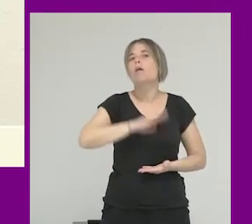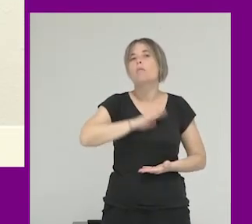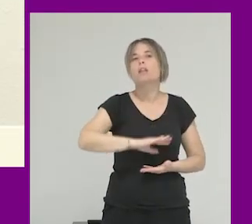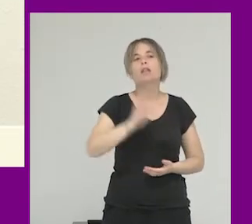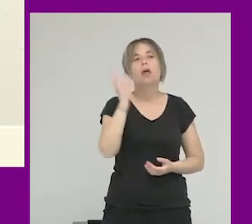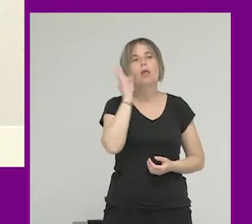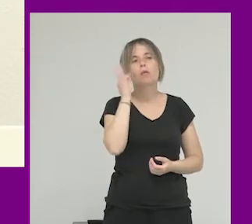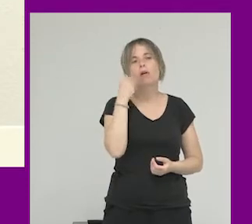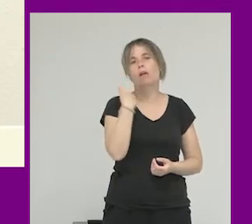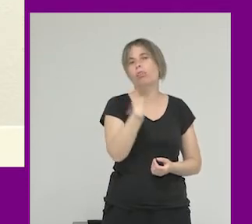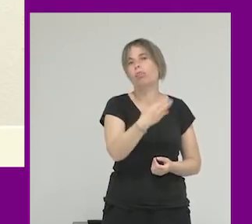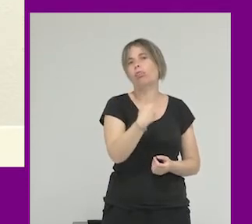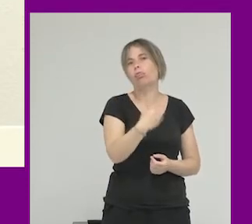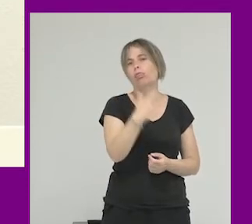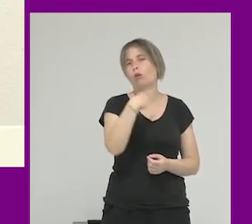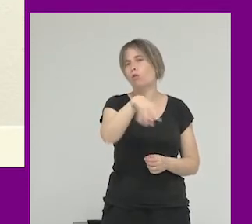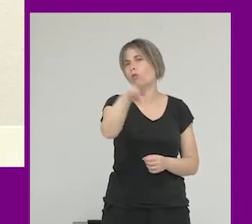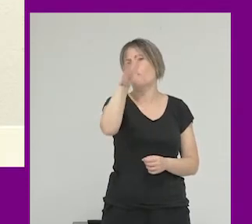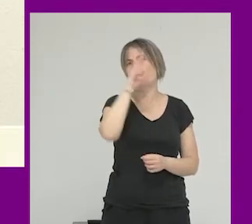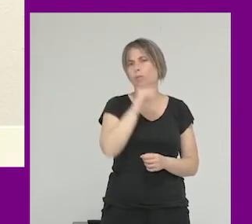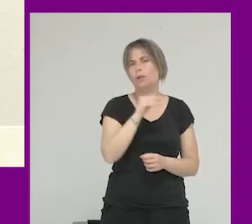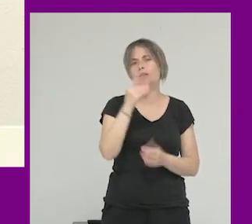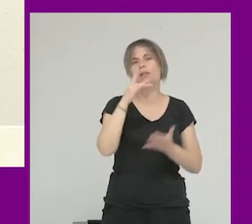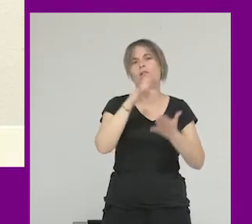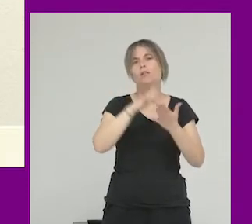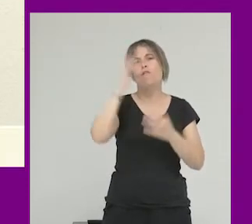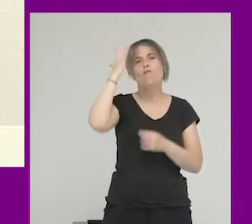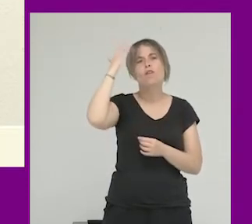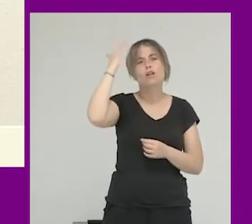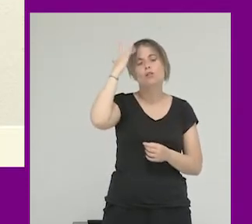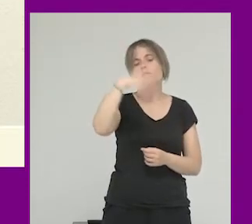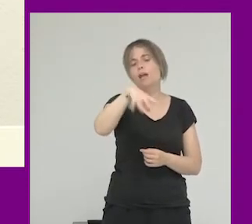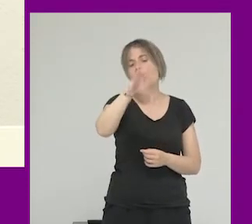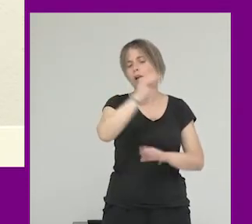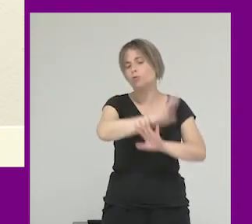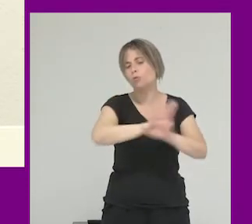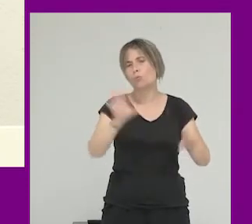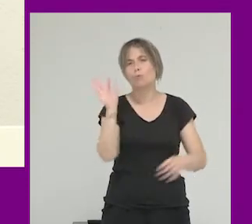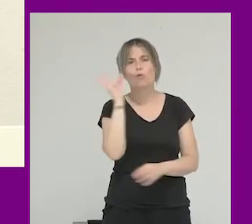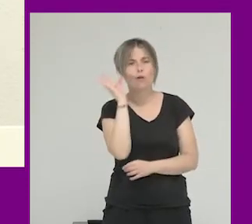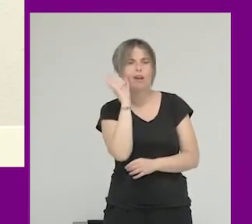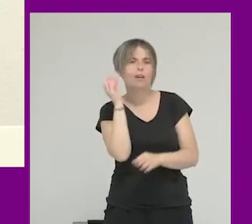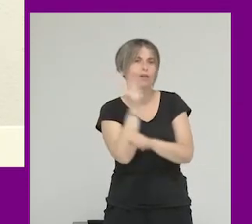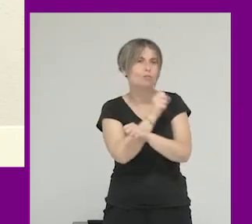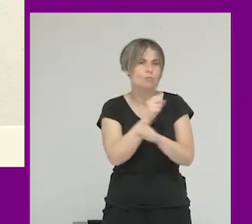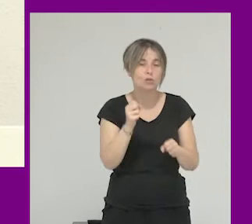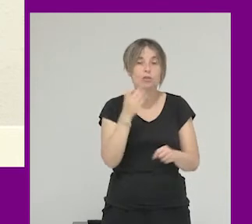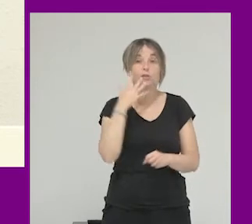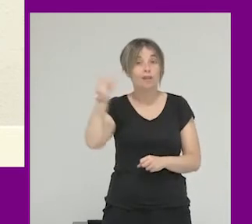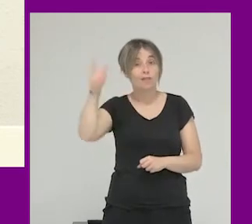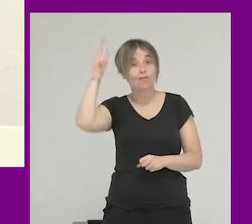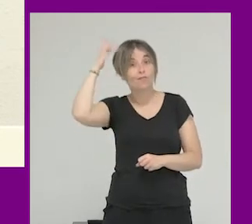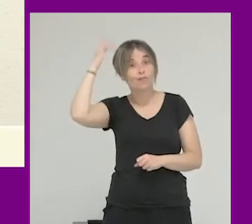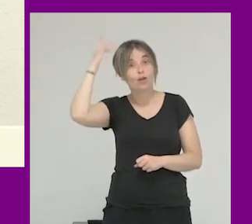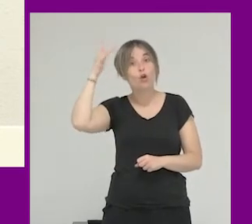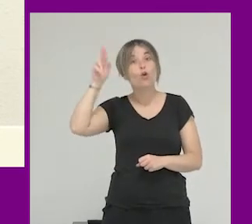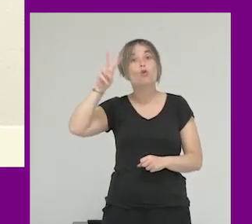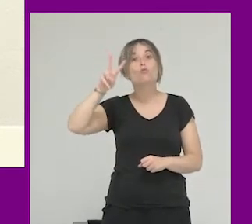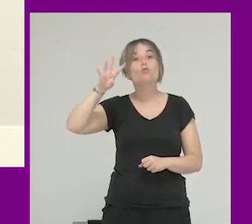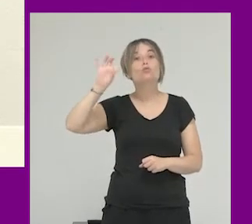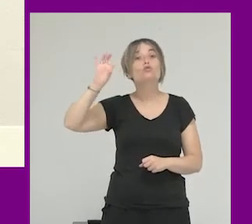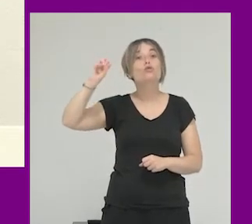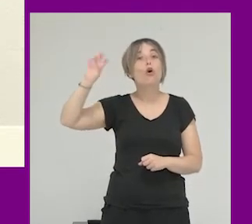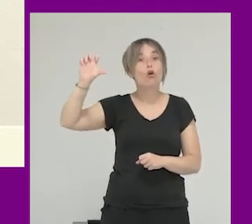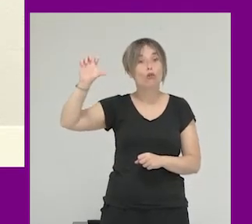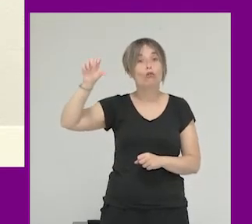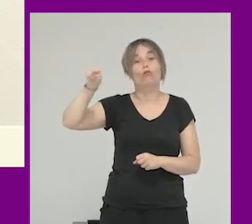para la comprensión de las grandes filosofías, y Rousseau es un típico teórico en